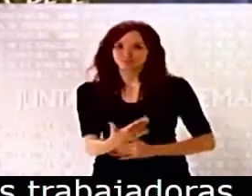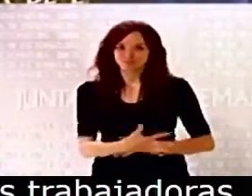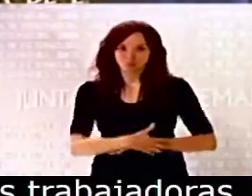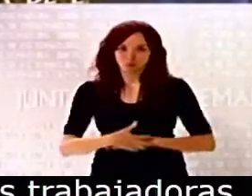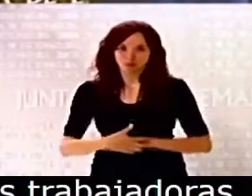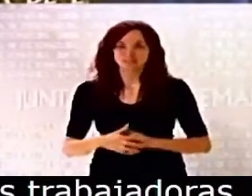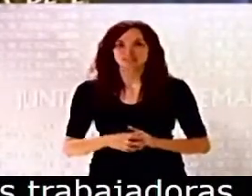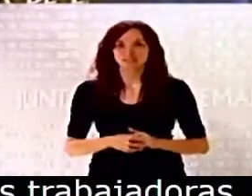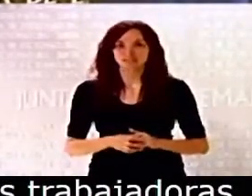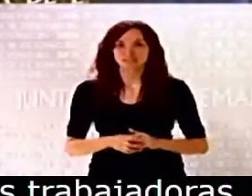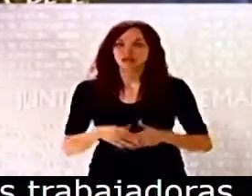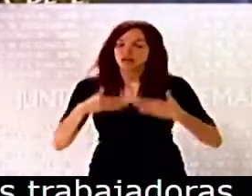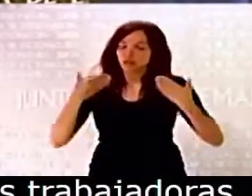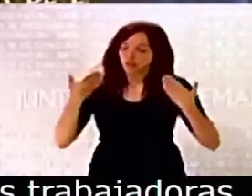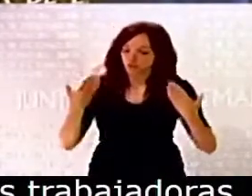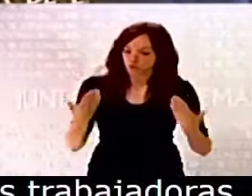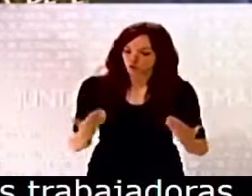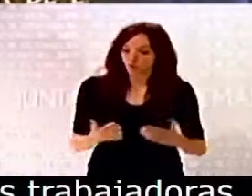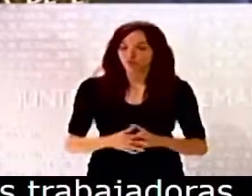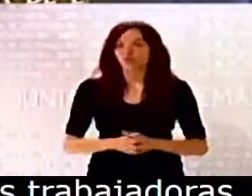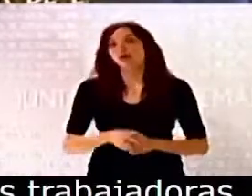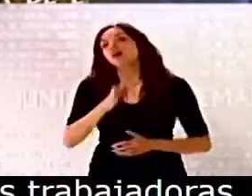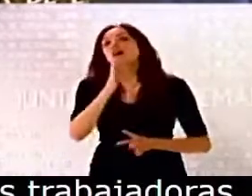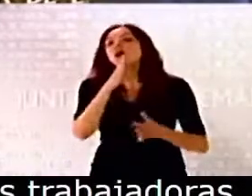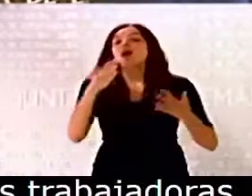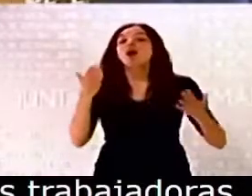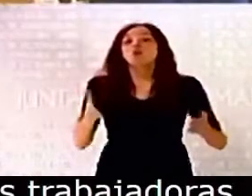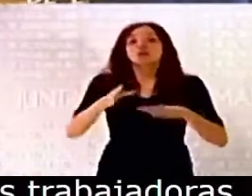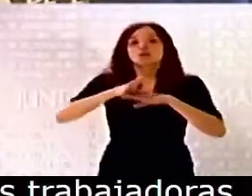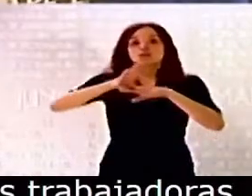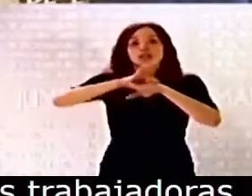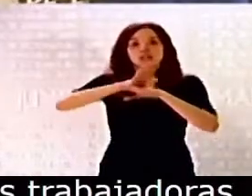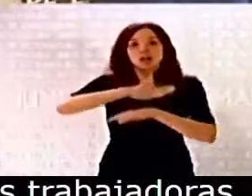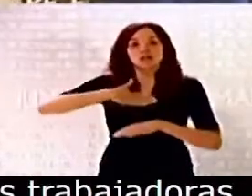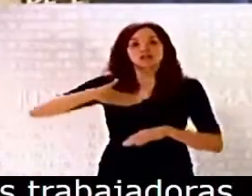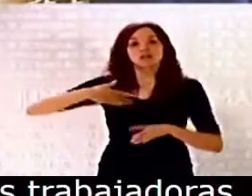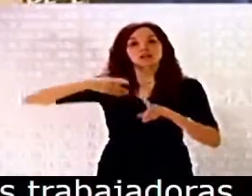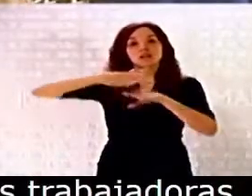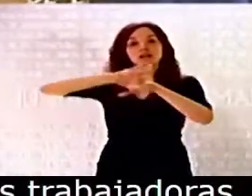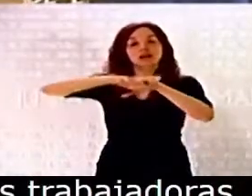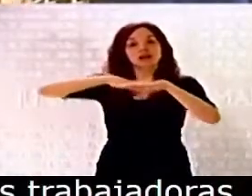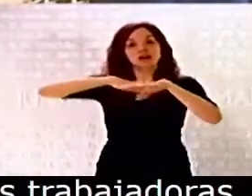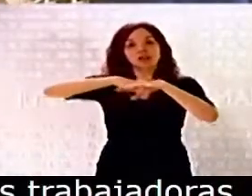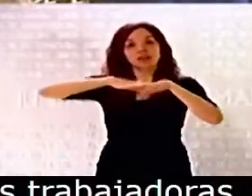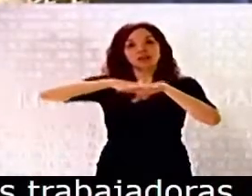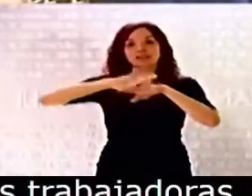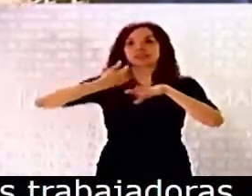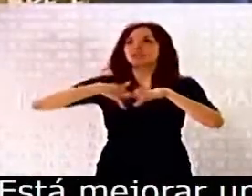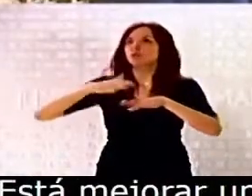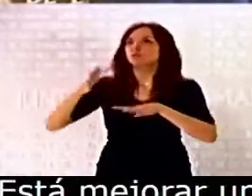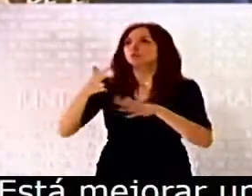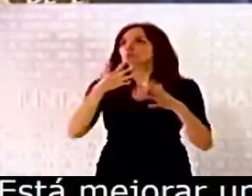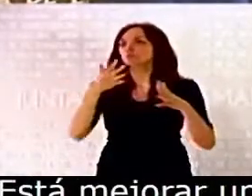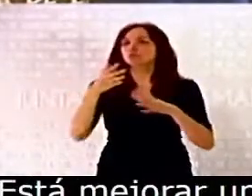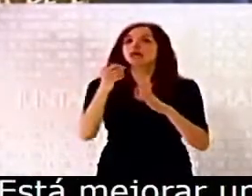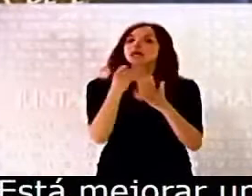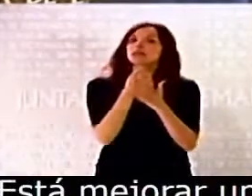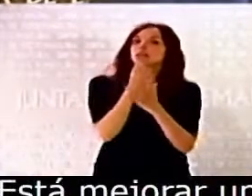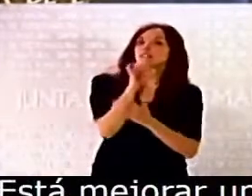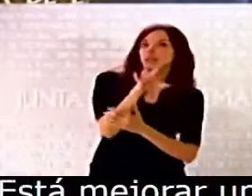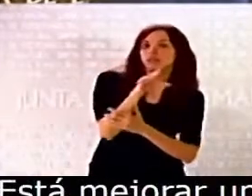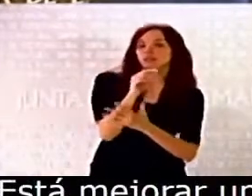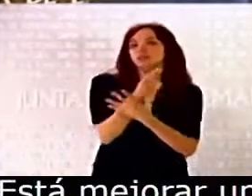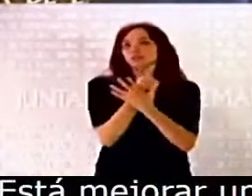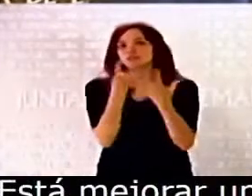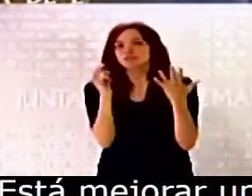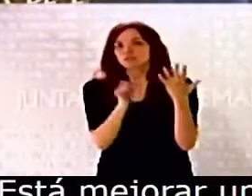tanto, en el debe de esta Administración está mejorar una red que tiene 16, 15 años de implantación y que, por